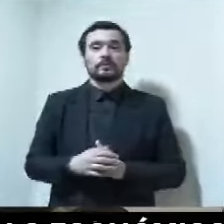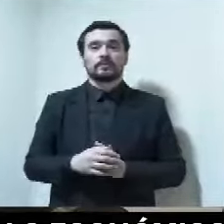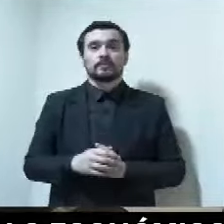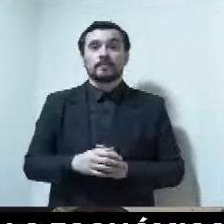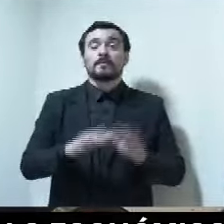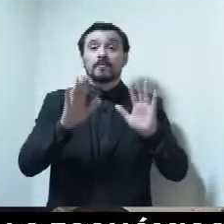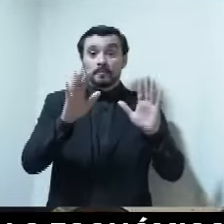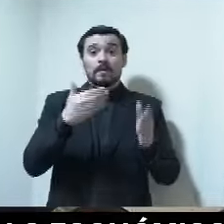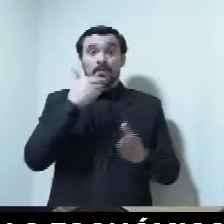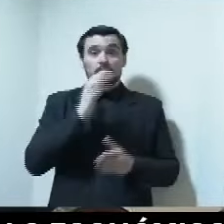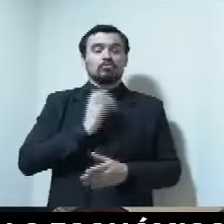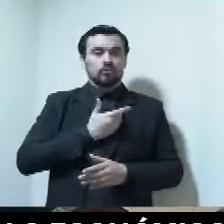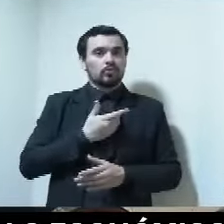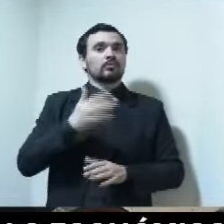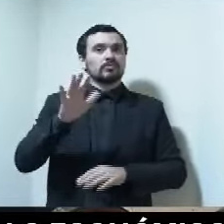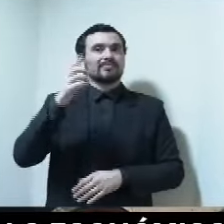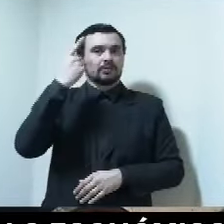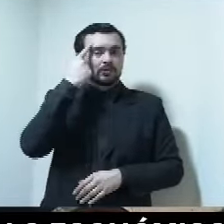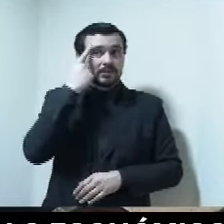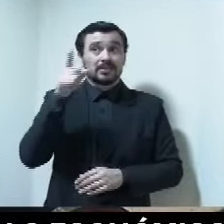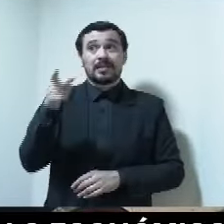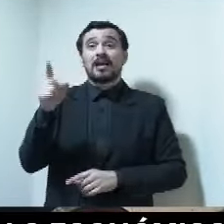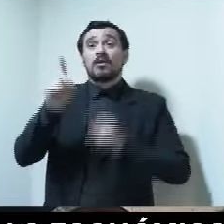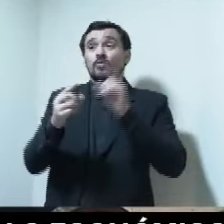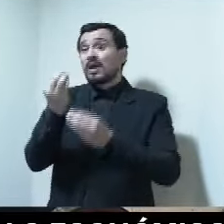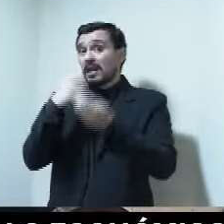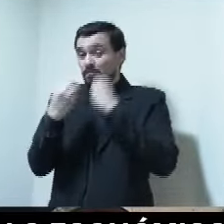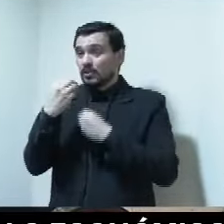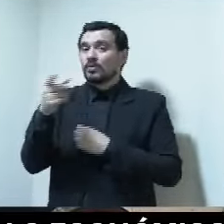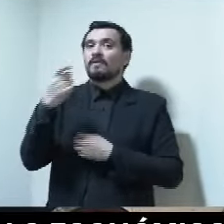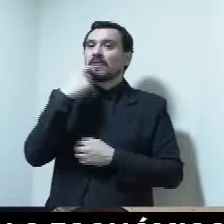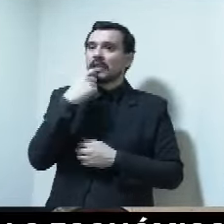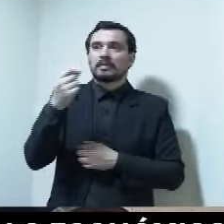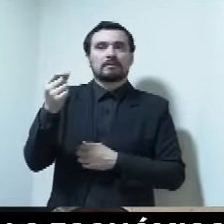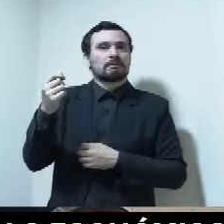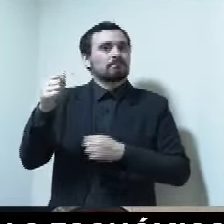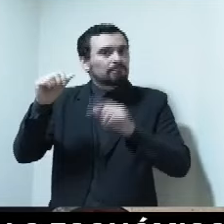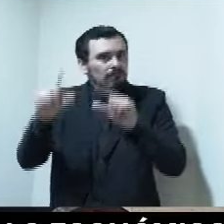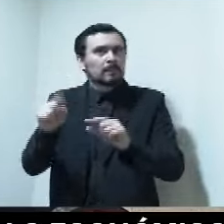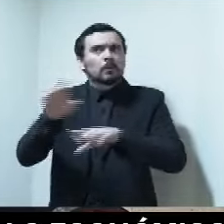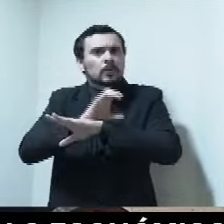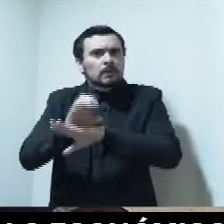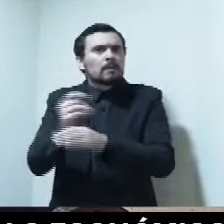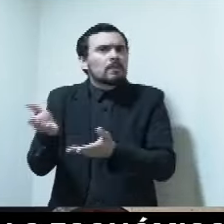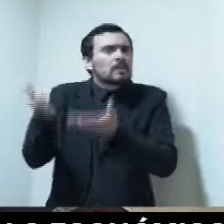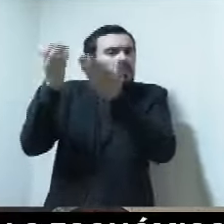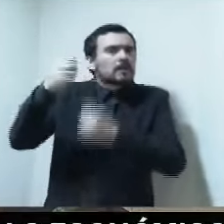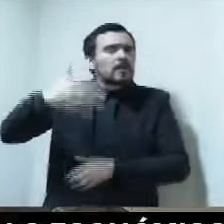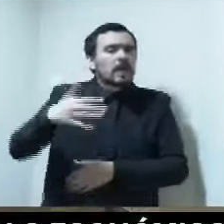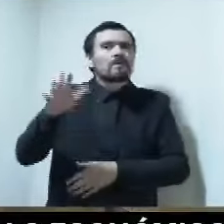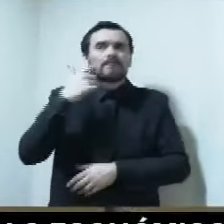No obstante, somos conscientes que los precios de la canasta de alimentos todavía no se han visto reflejados en estas cifras y por